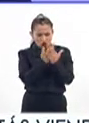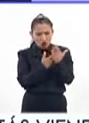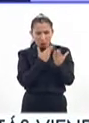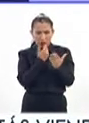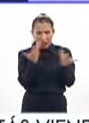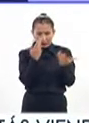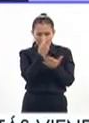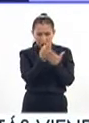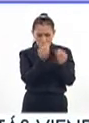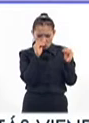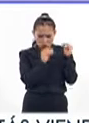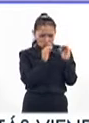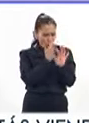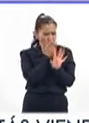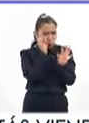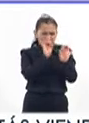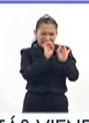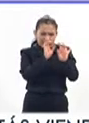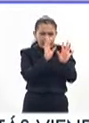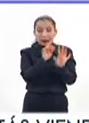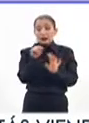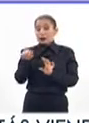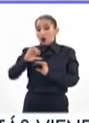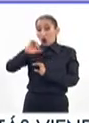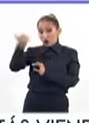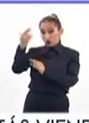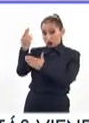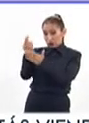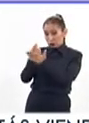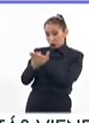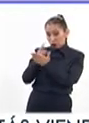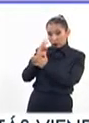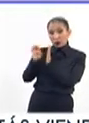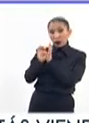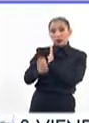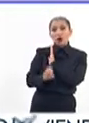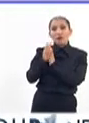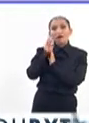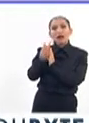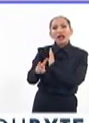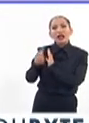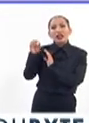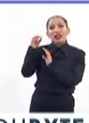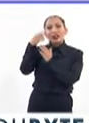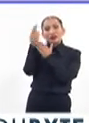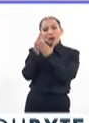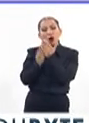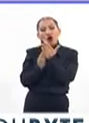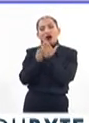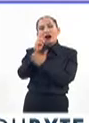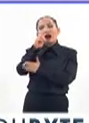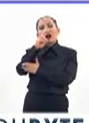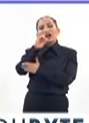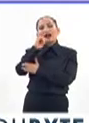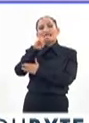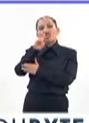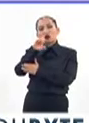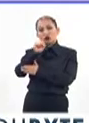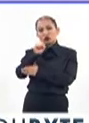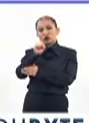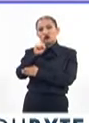Bueno. Si ve uno algunas otras caricaturas, ¿no? Por ejemplo, si ve uno los trazos de Rius,